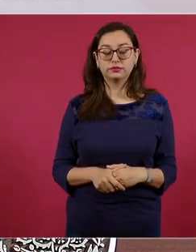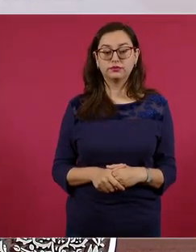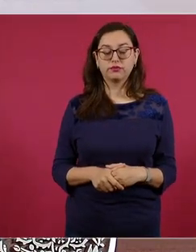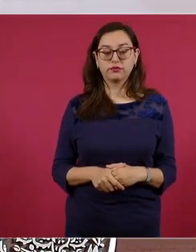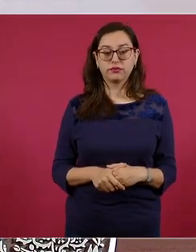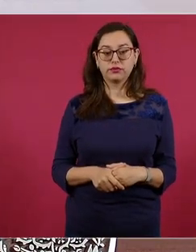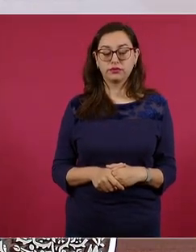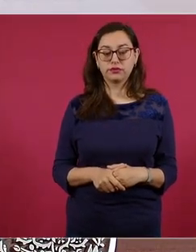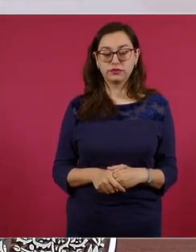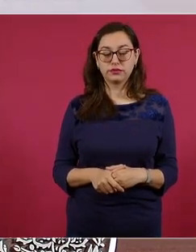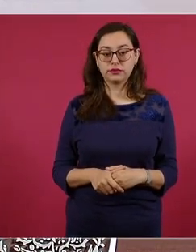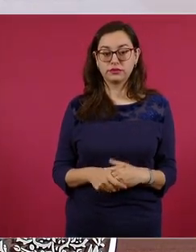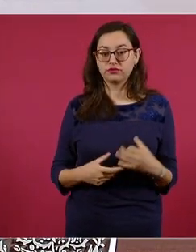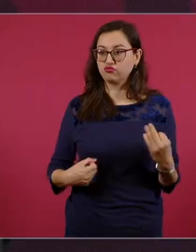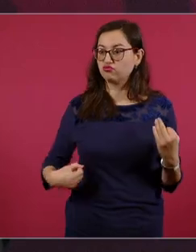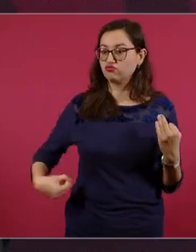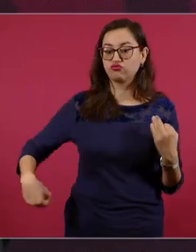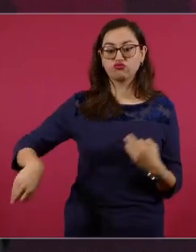Va a ayudar a todos,